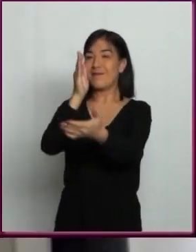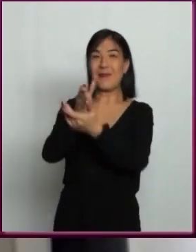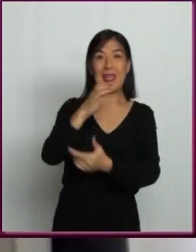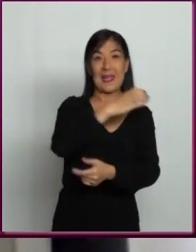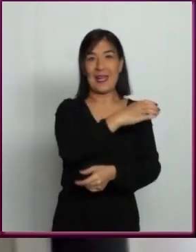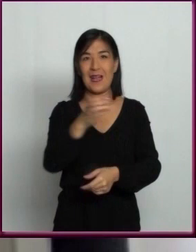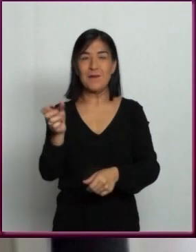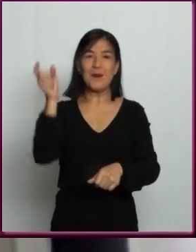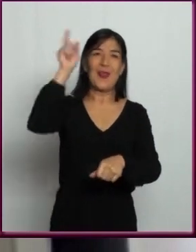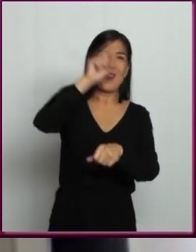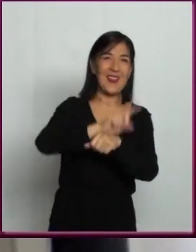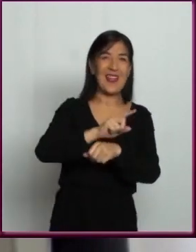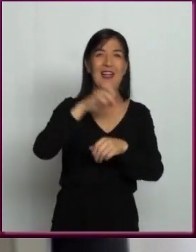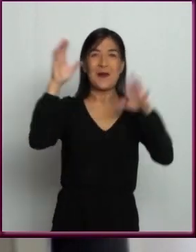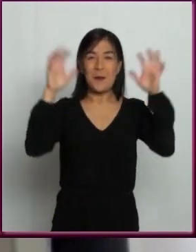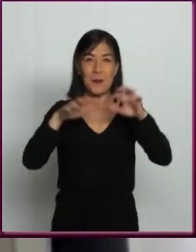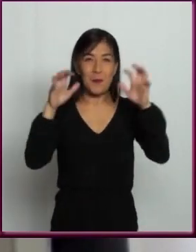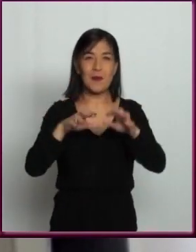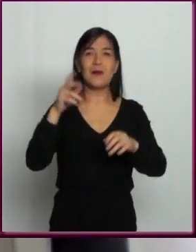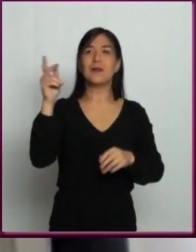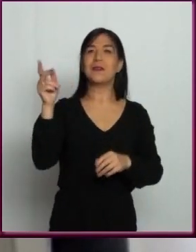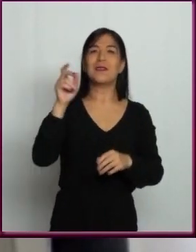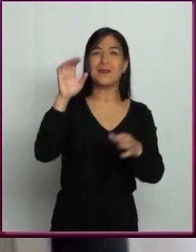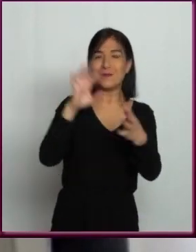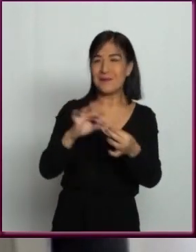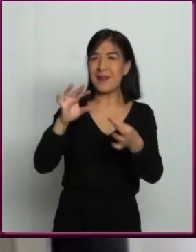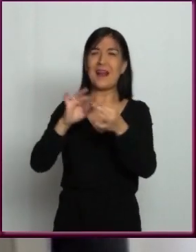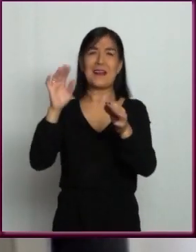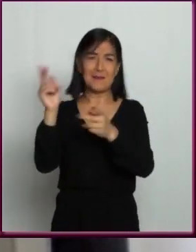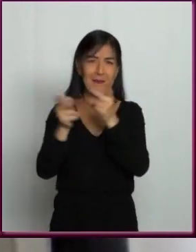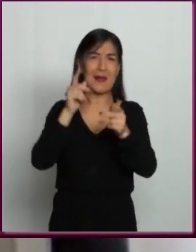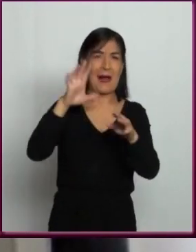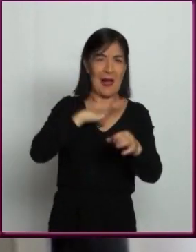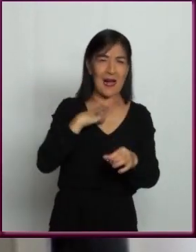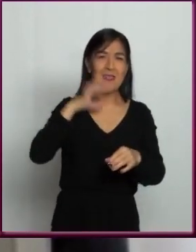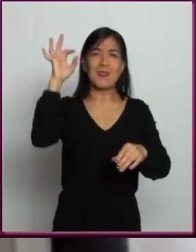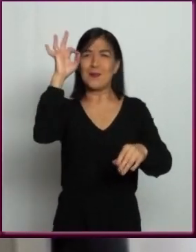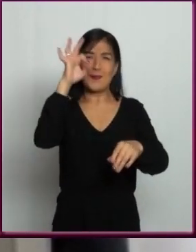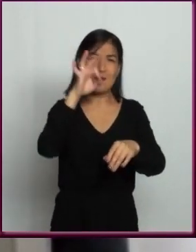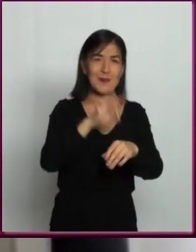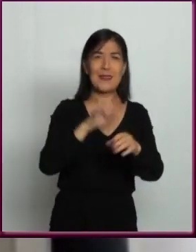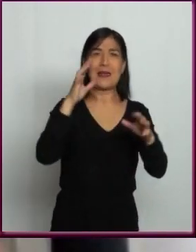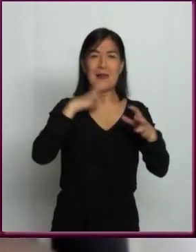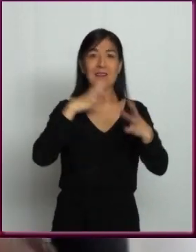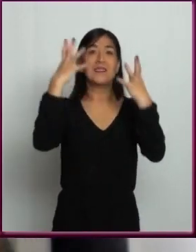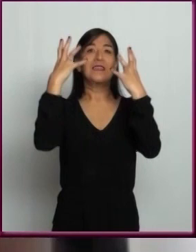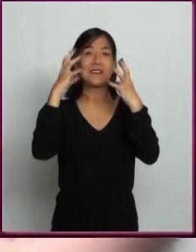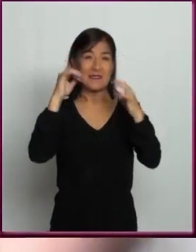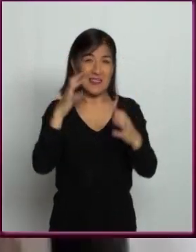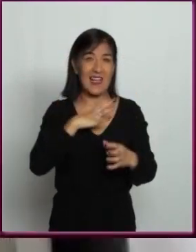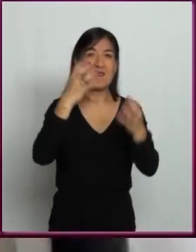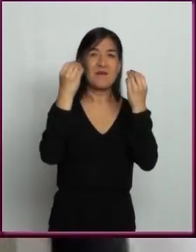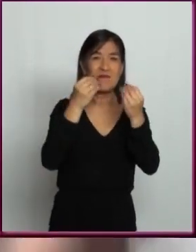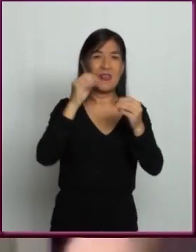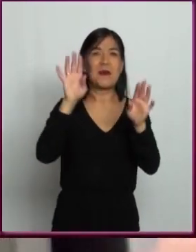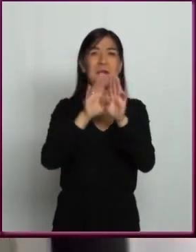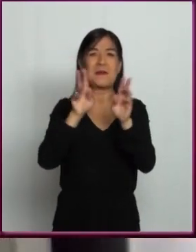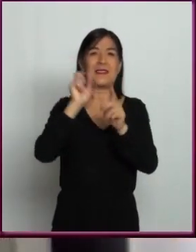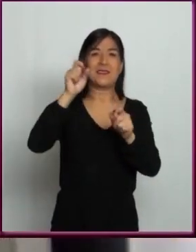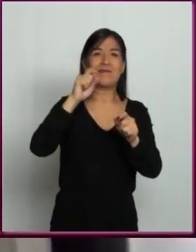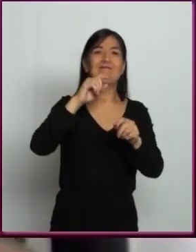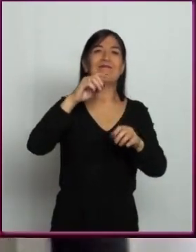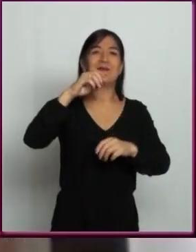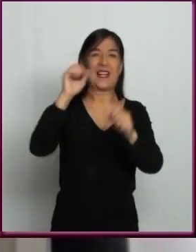lluvias, veían enjambres de insectos o una riqueza muy grande de insectos. Cuando iban en el coche tenían que limpiar el parabrisas